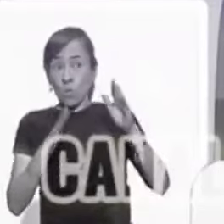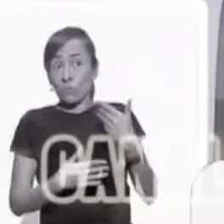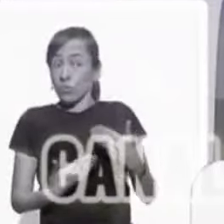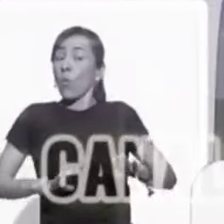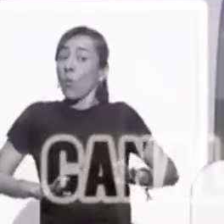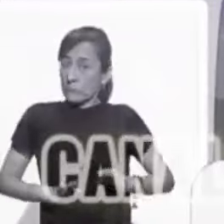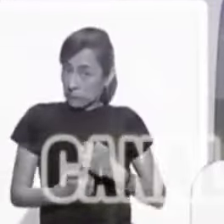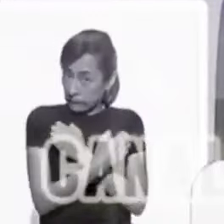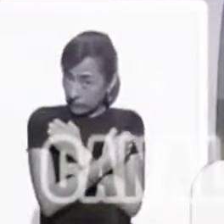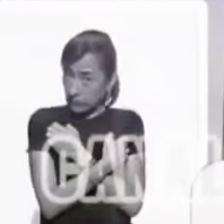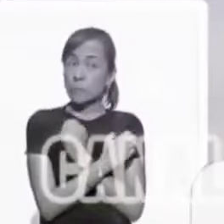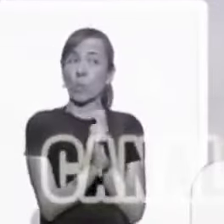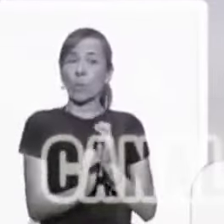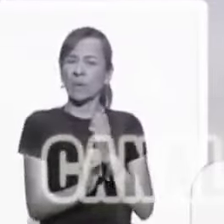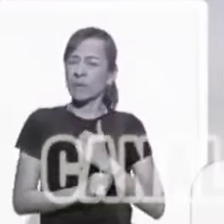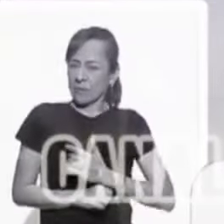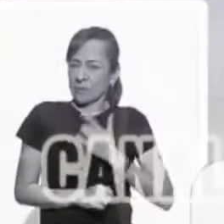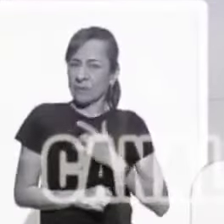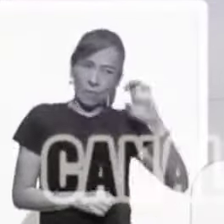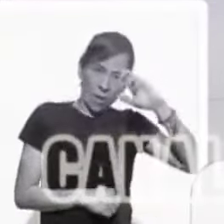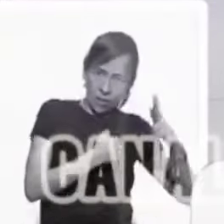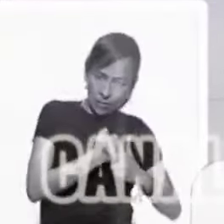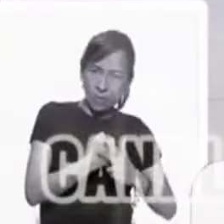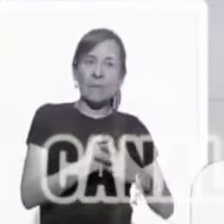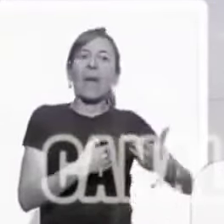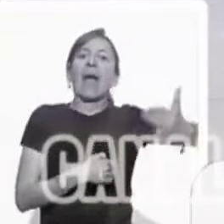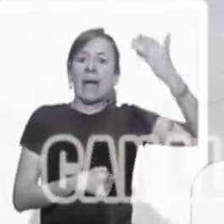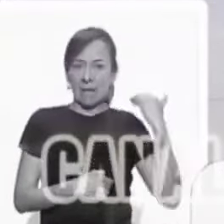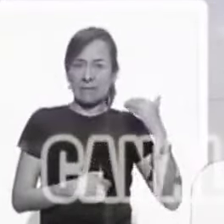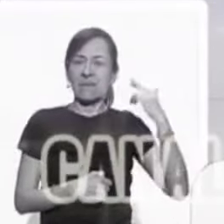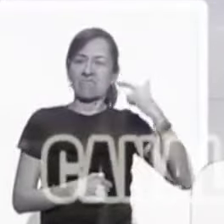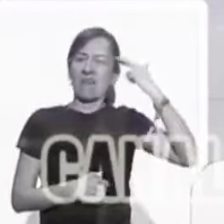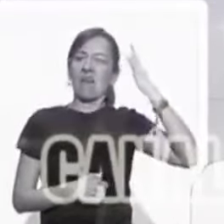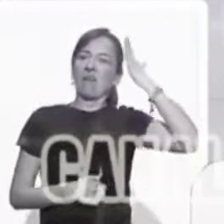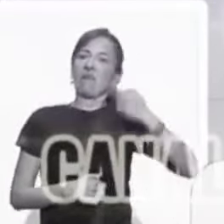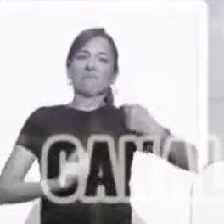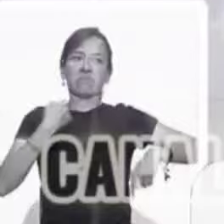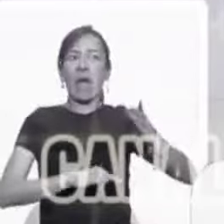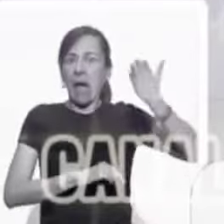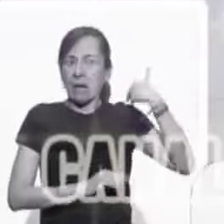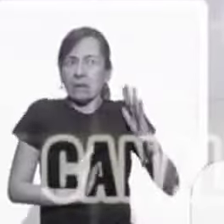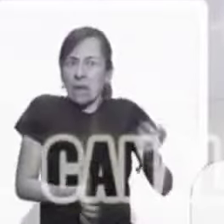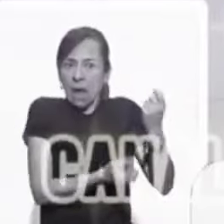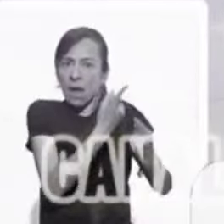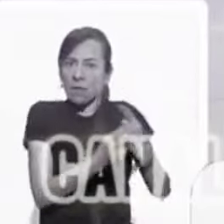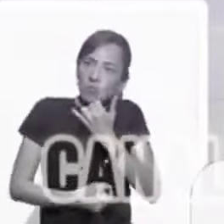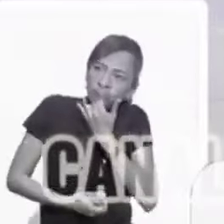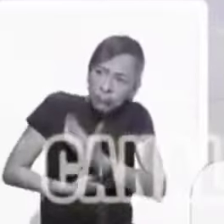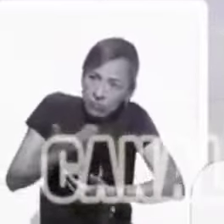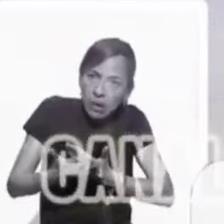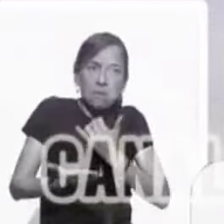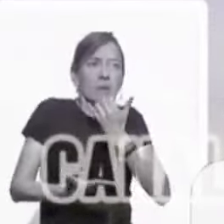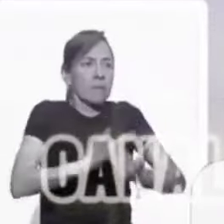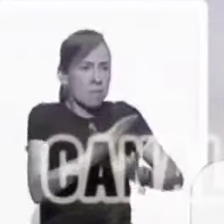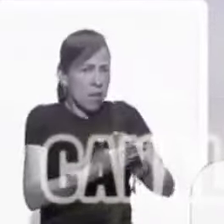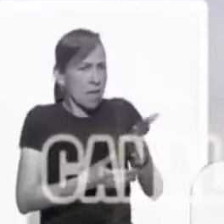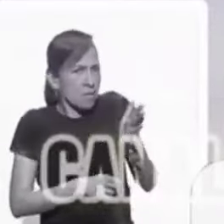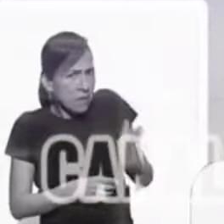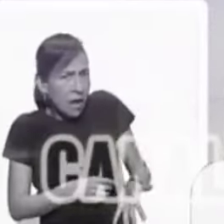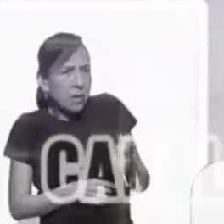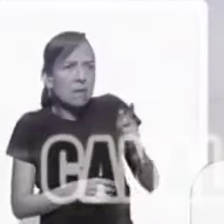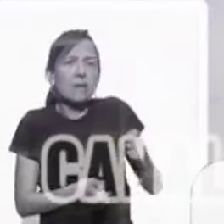e otras monarquías en Europa ya han pedido Perdón por lo que digamos en una no sé en un intento